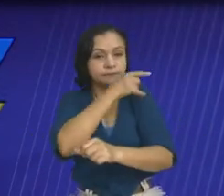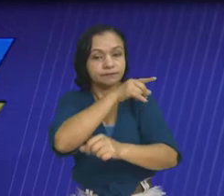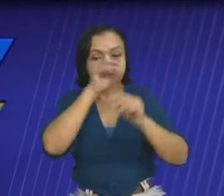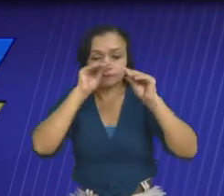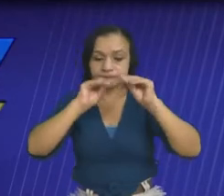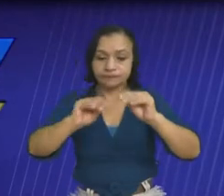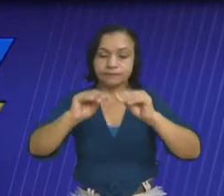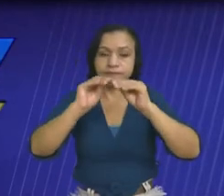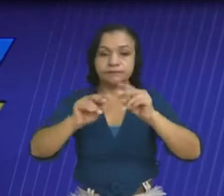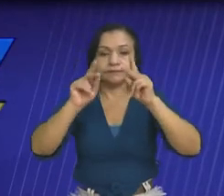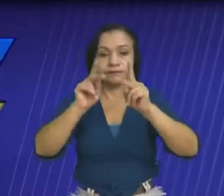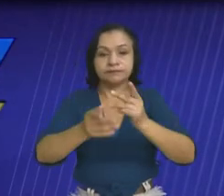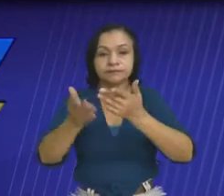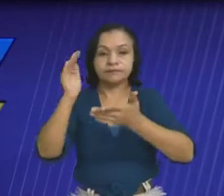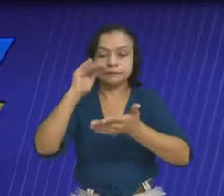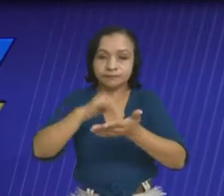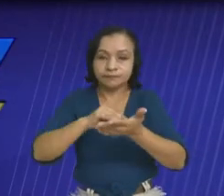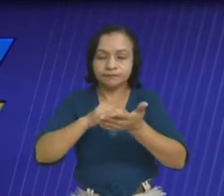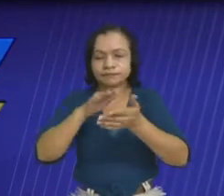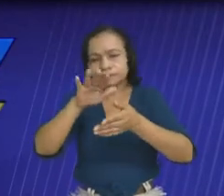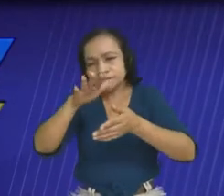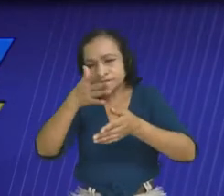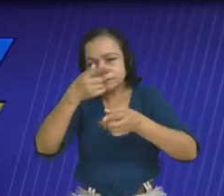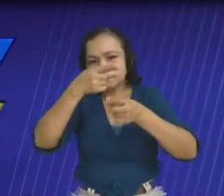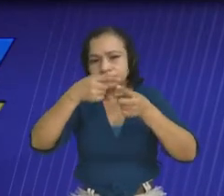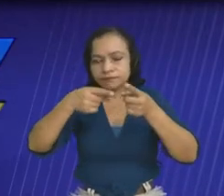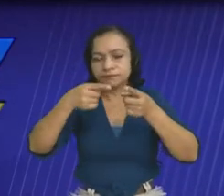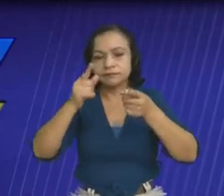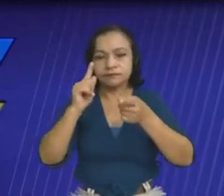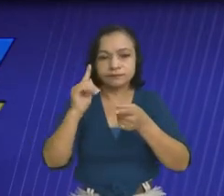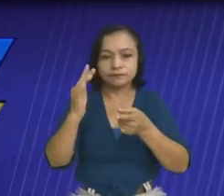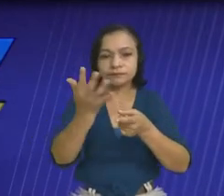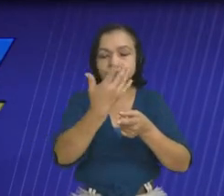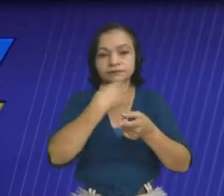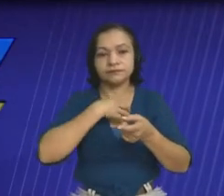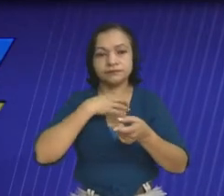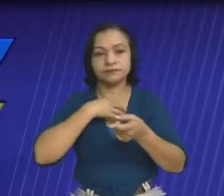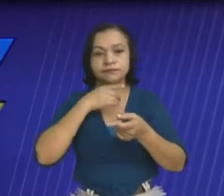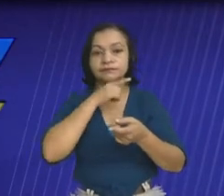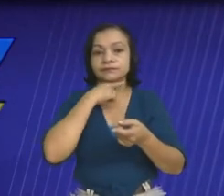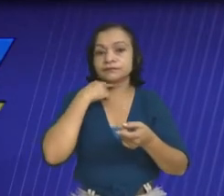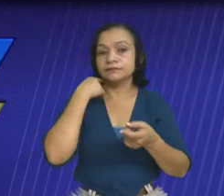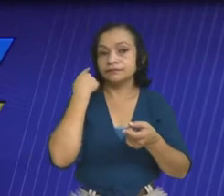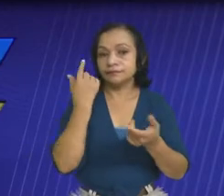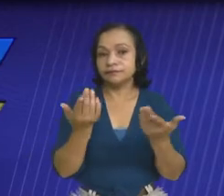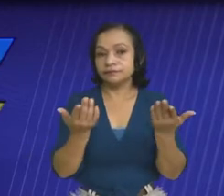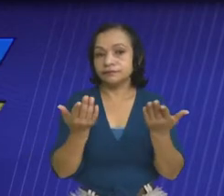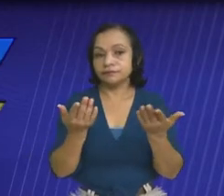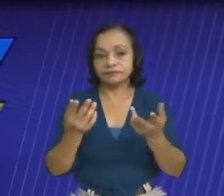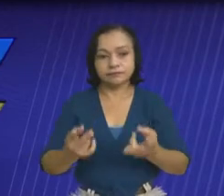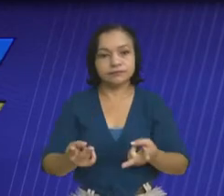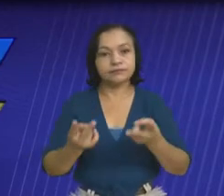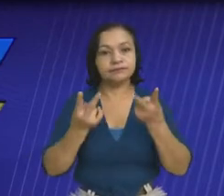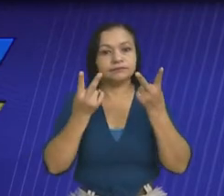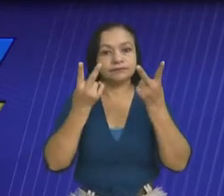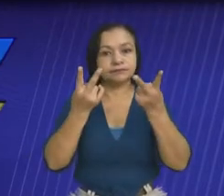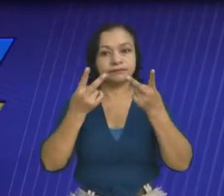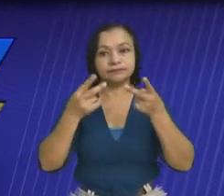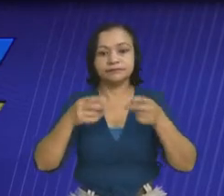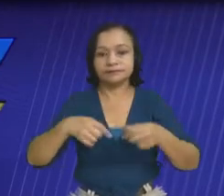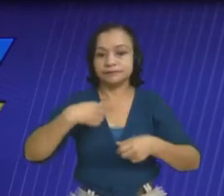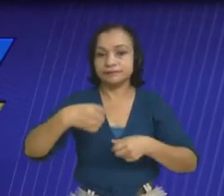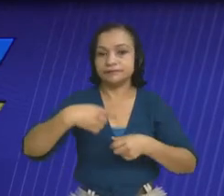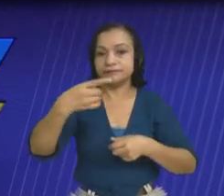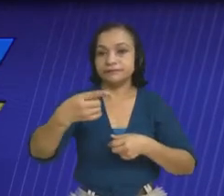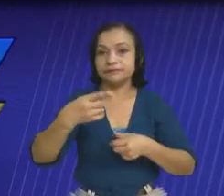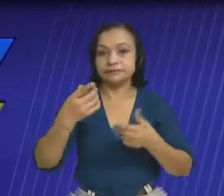personas recuperen parcial o totalmente esa situación y puedan realmente reincorporarse a su vida cotidiana, a su vida diaria,